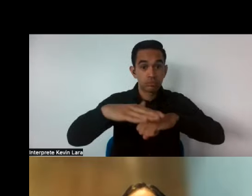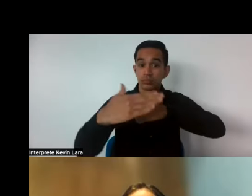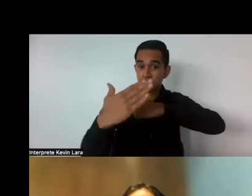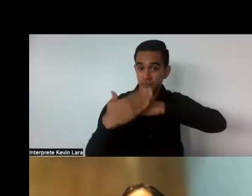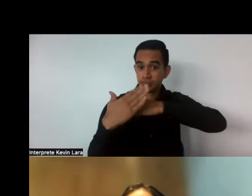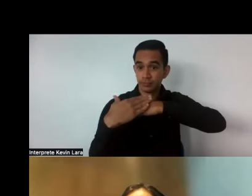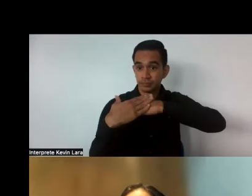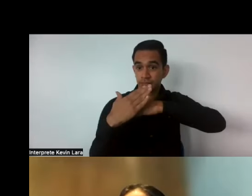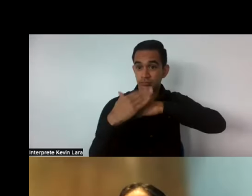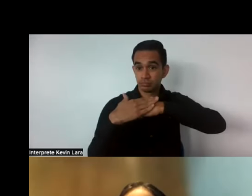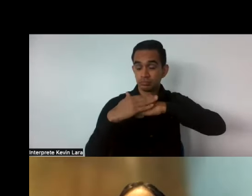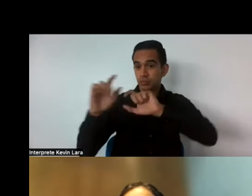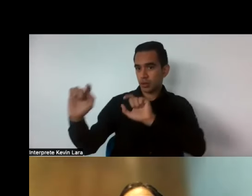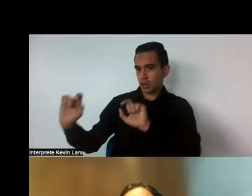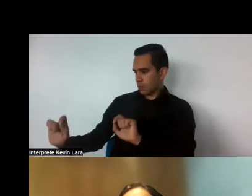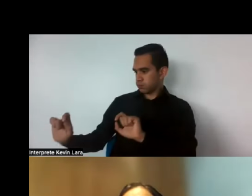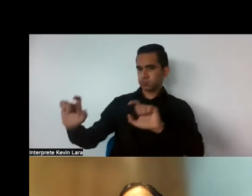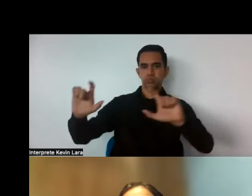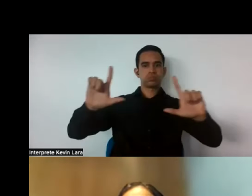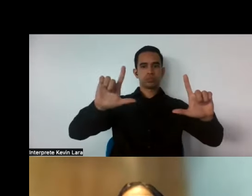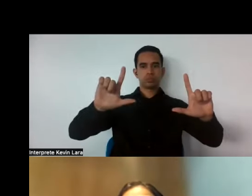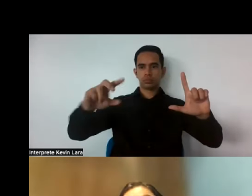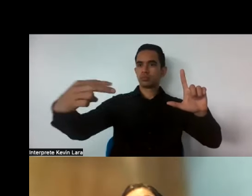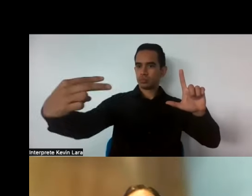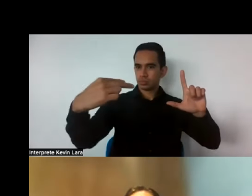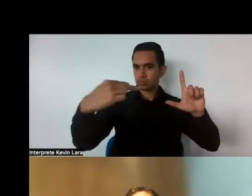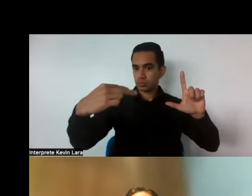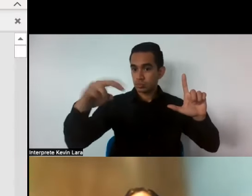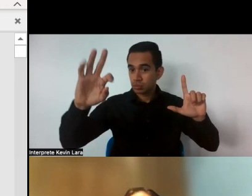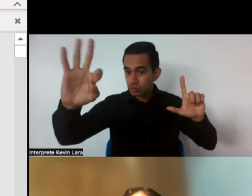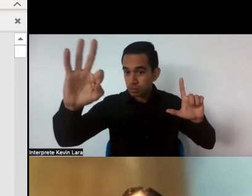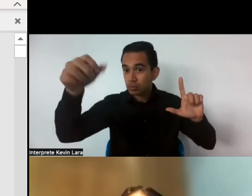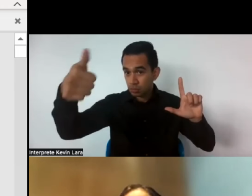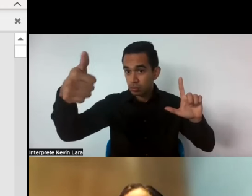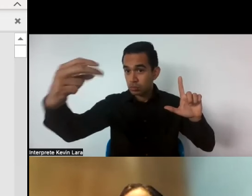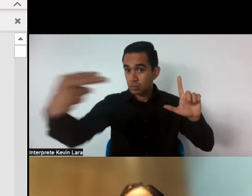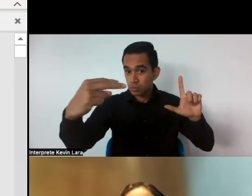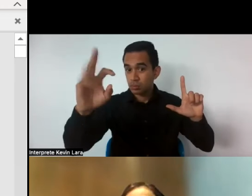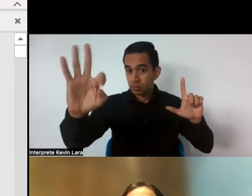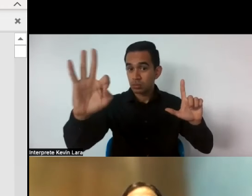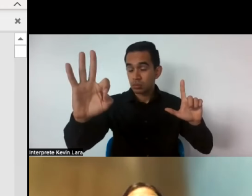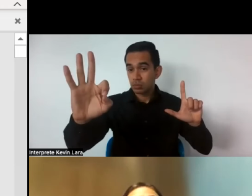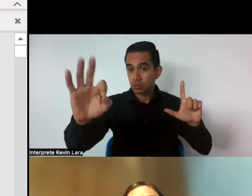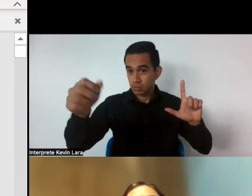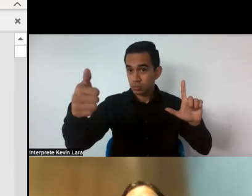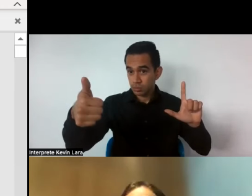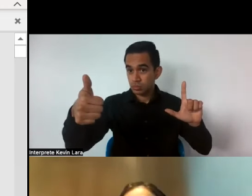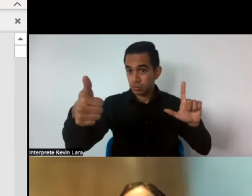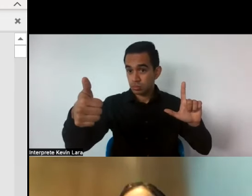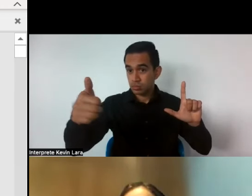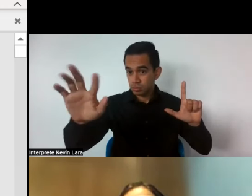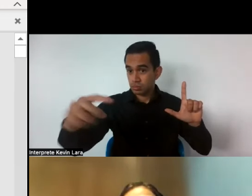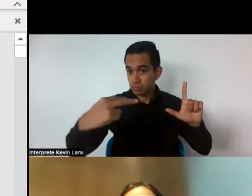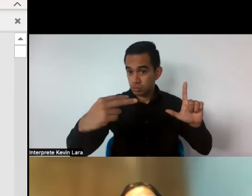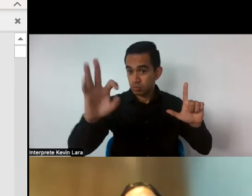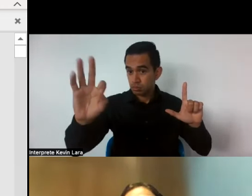ver mi pantalla. Necesito que alguien abra micrófono y me confirme para saber si lo Parece estoy que ahí haciendo de está. manera correcta.